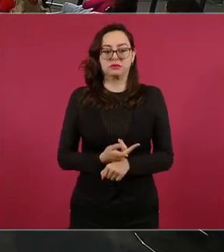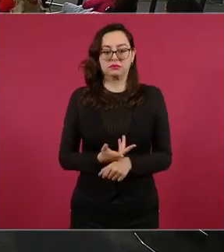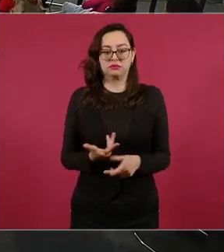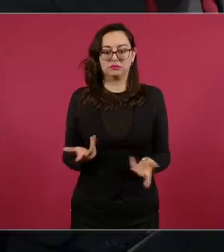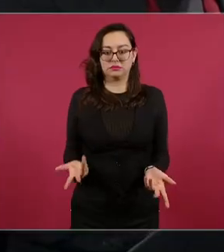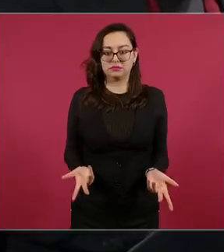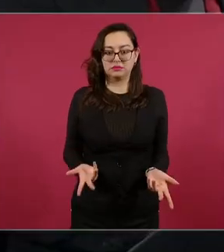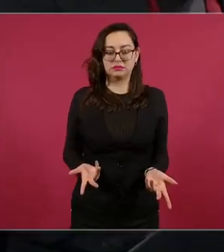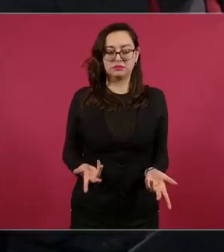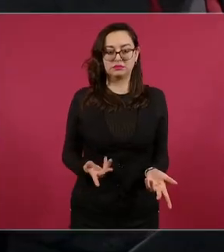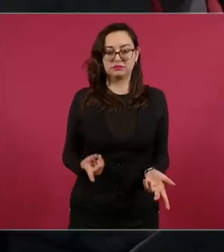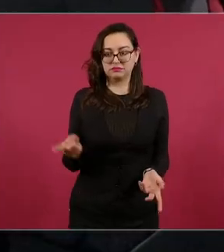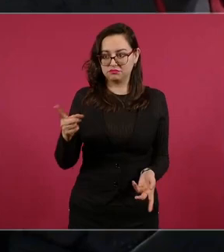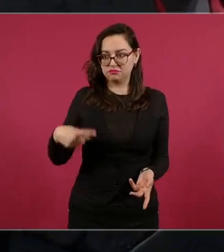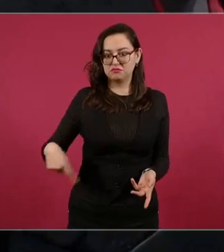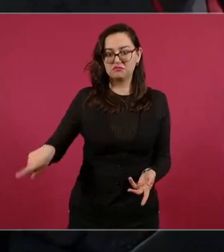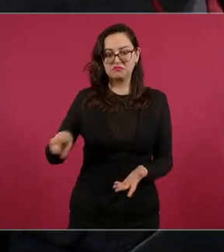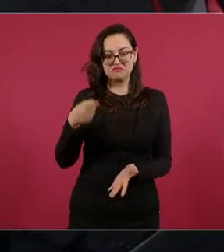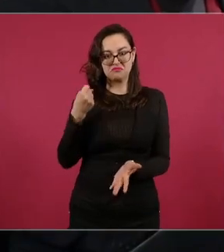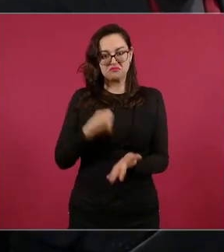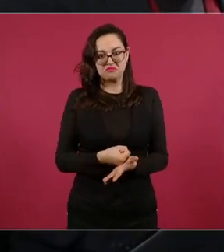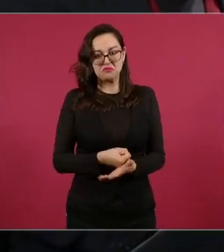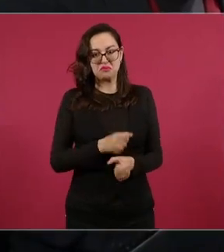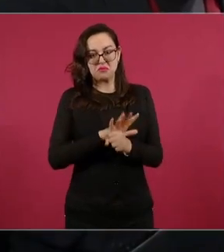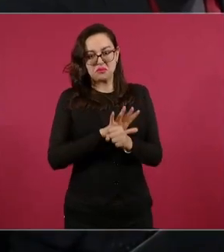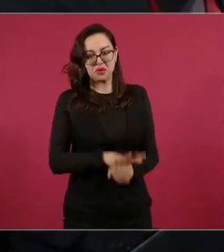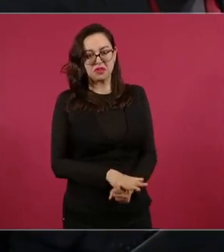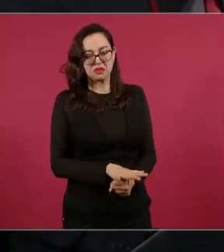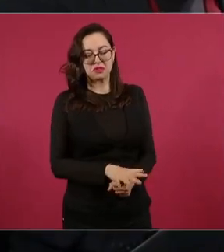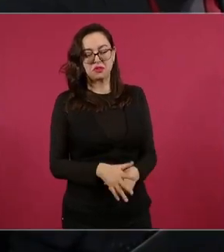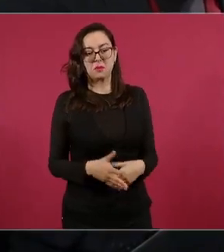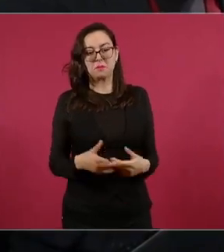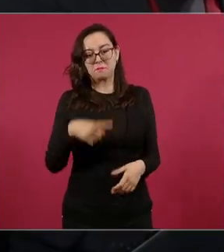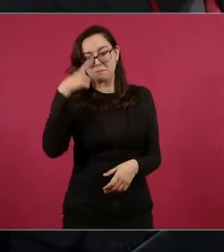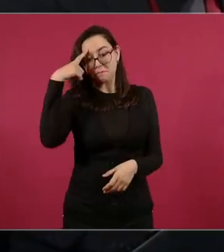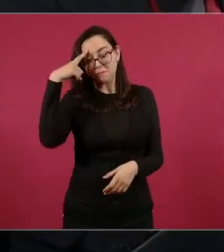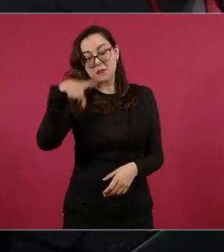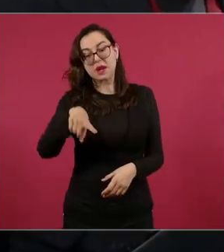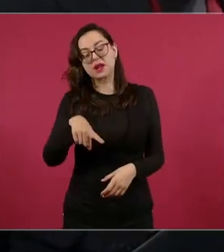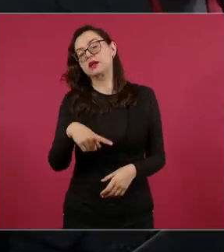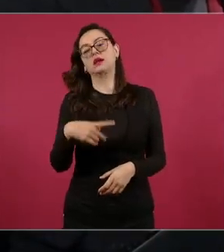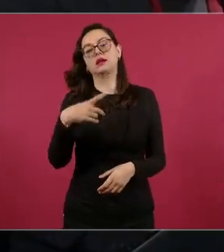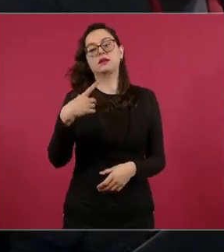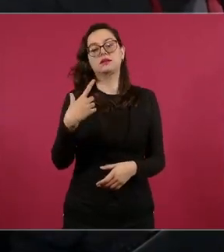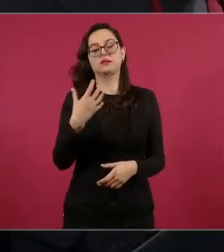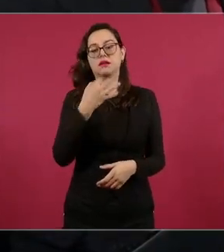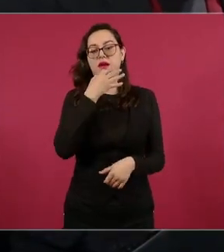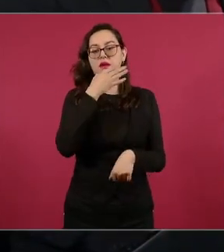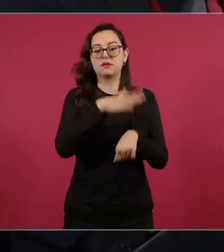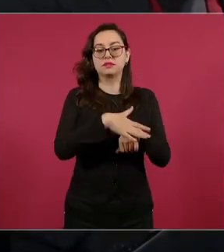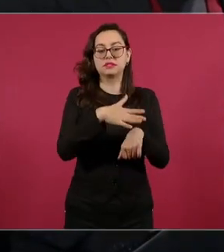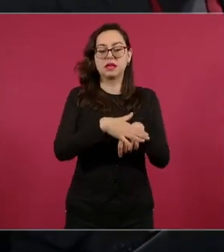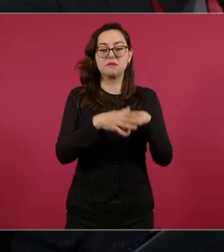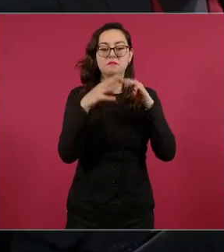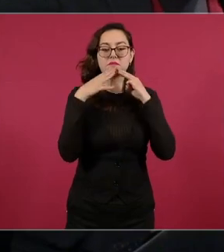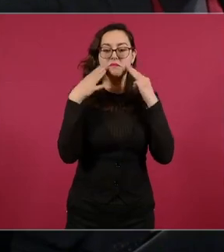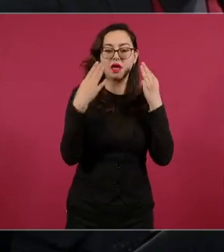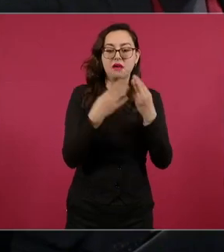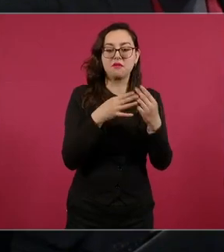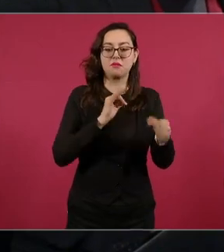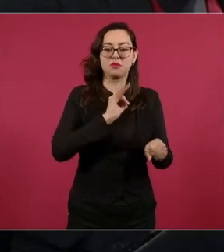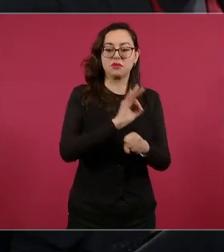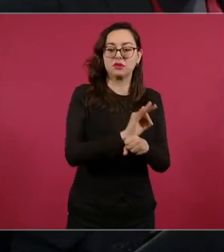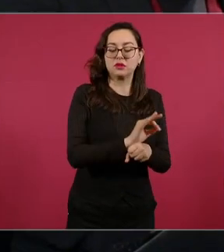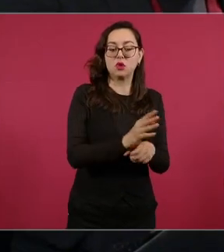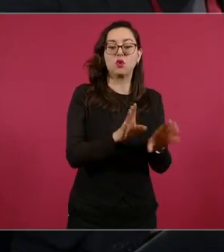informantes que sean halcones básicamente para los del crimen organizado les garantizan seguridad